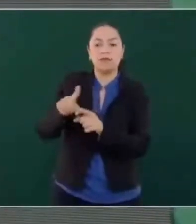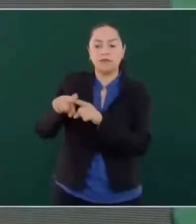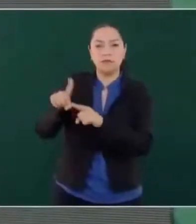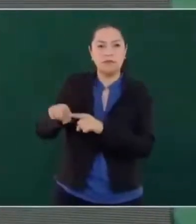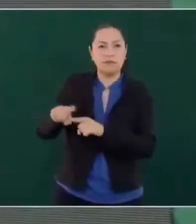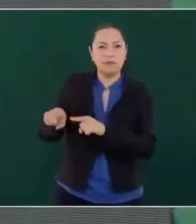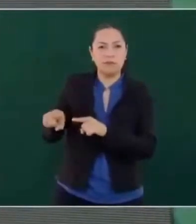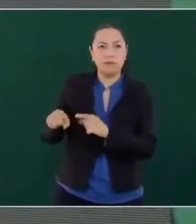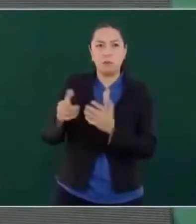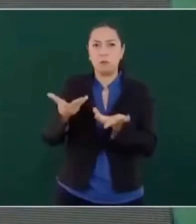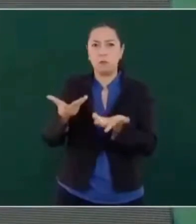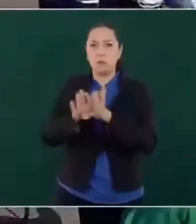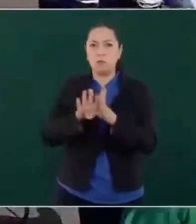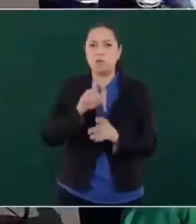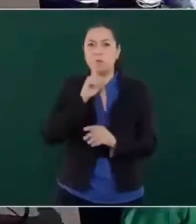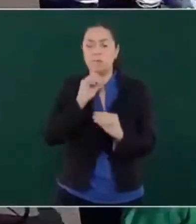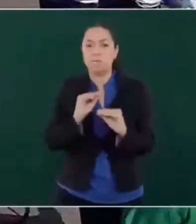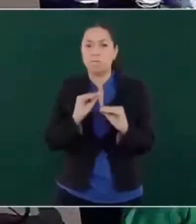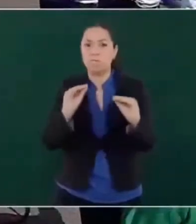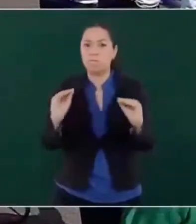todo se callaba.